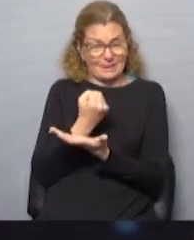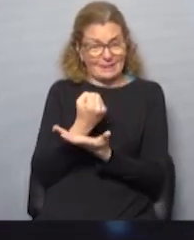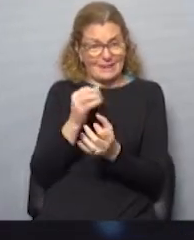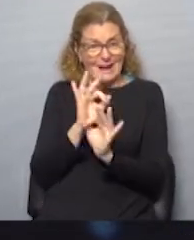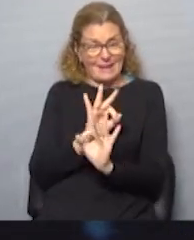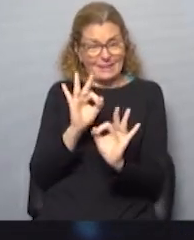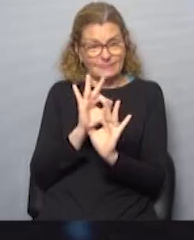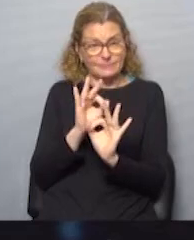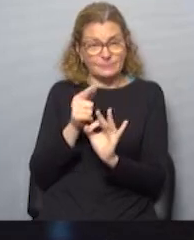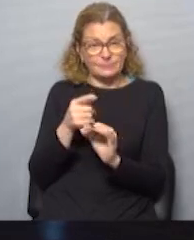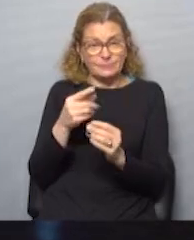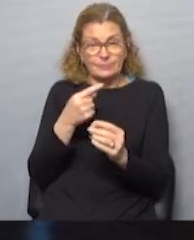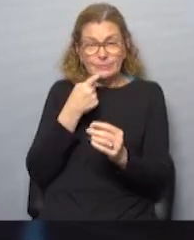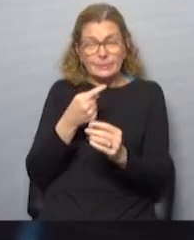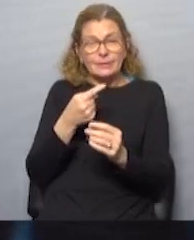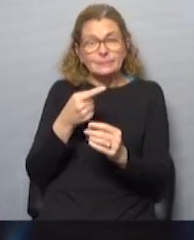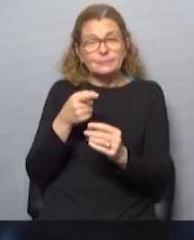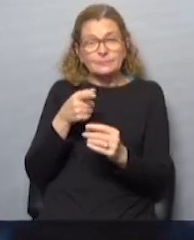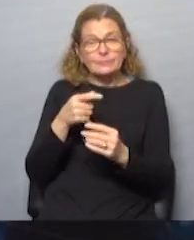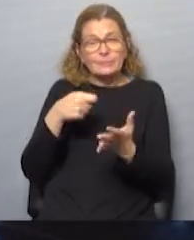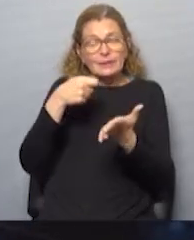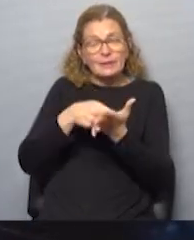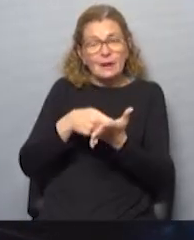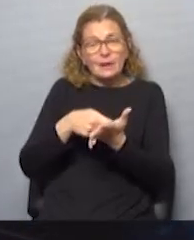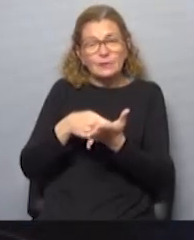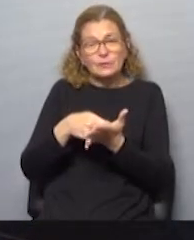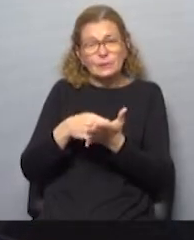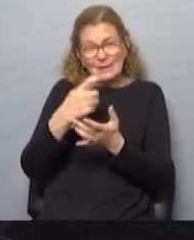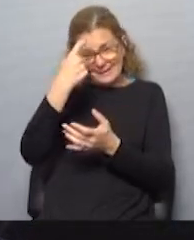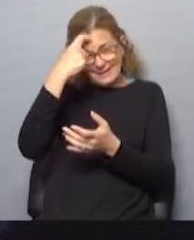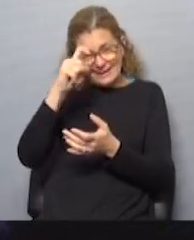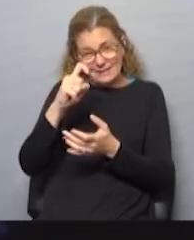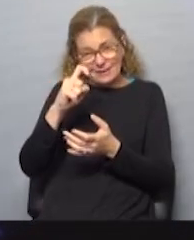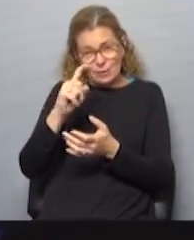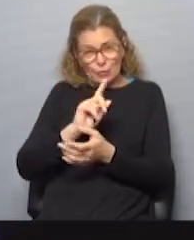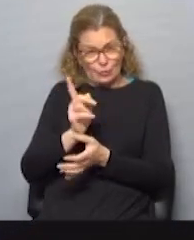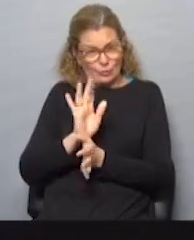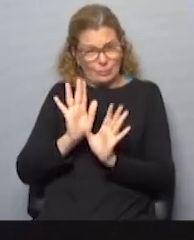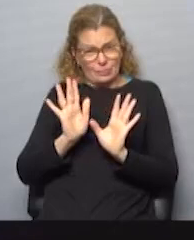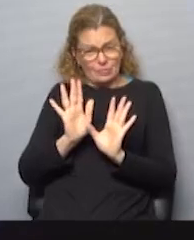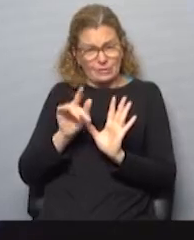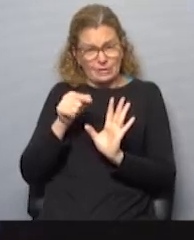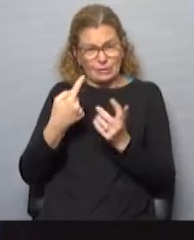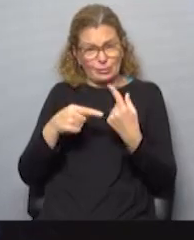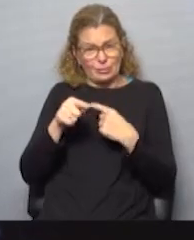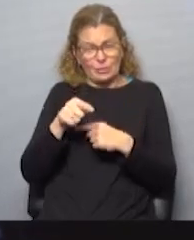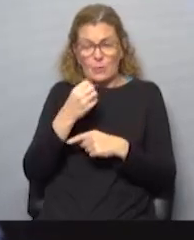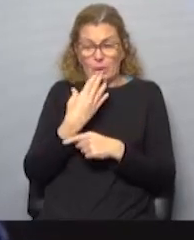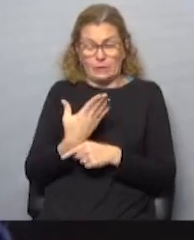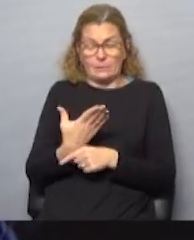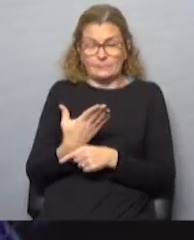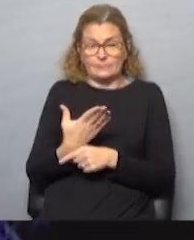además hacen esta cosa de decir este gasto y sin ciencia cuando no lo es entonces decir bueno